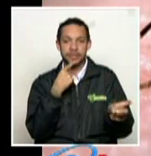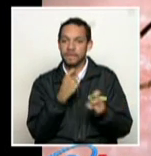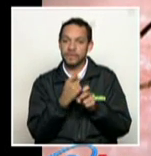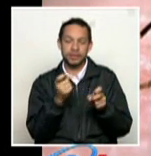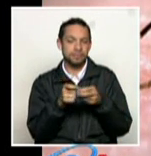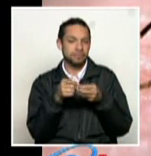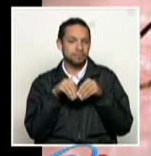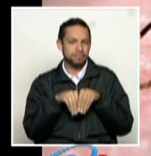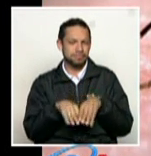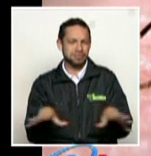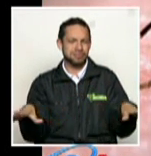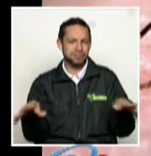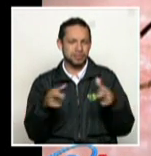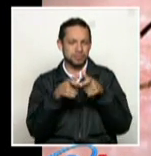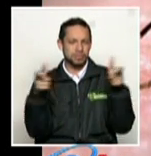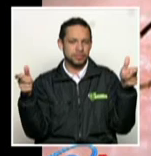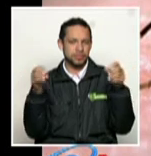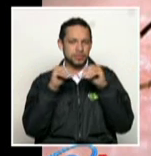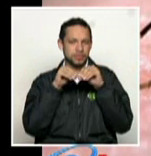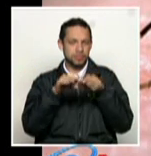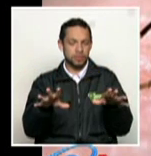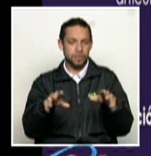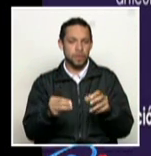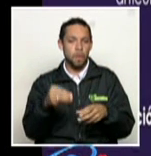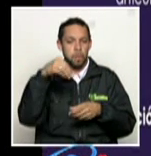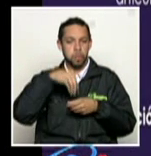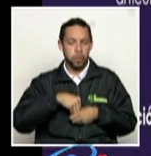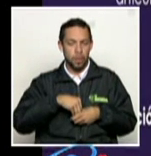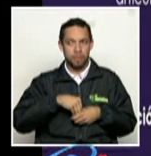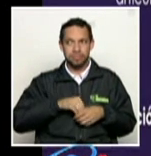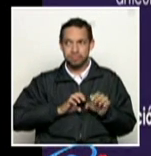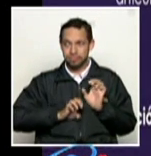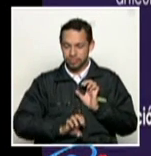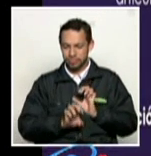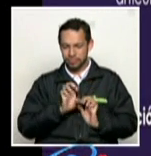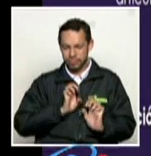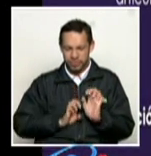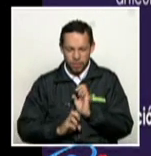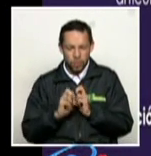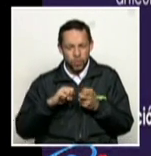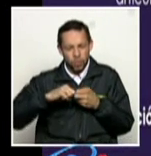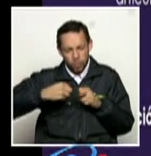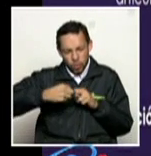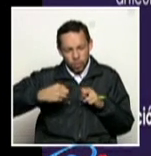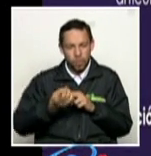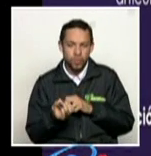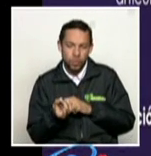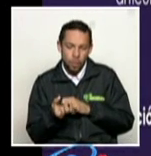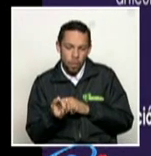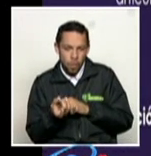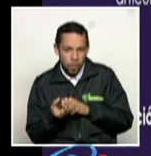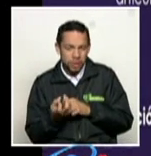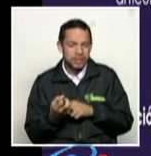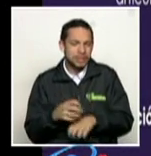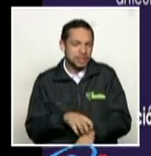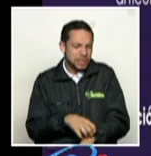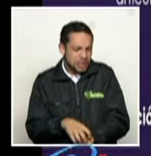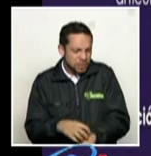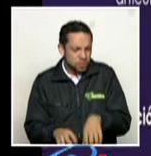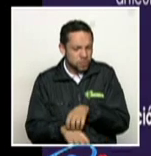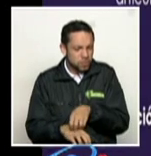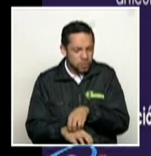las imágenes que vean ahora es la respuesta inmunológica, entonces todo ese sistema inmunológico se altera, inflama las